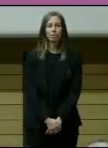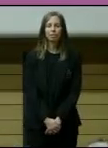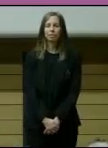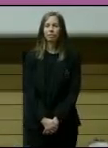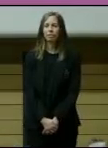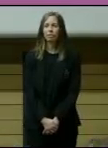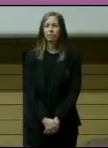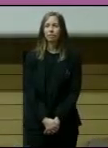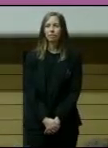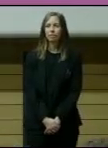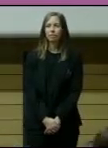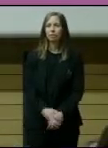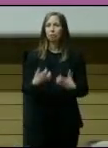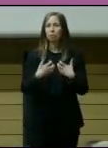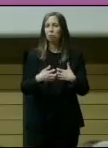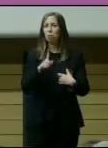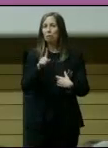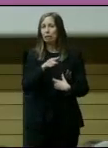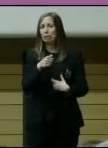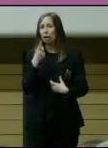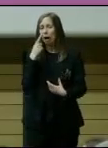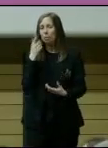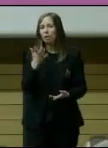A ver si con este funciona mejor, con la versión PPT.